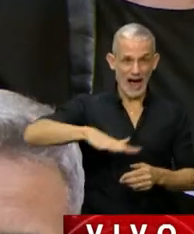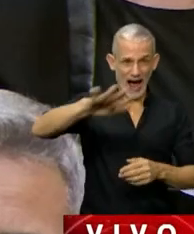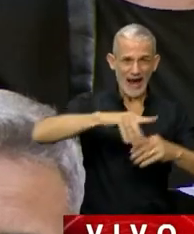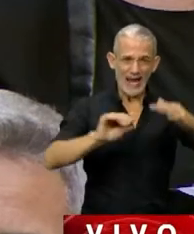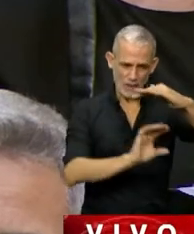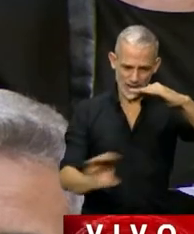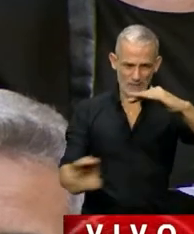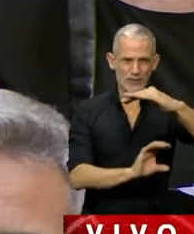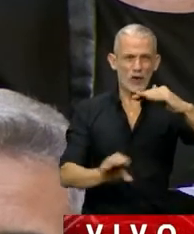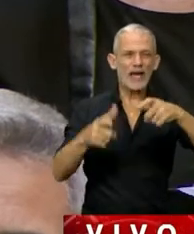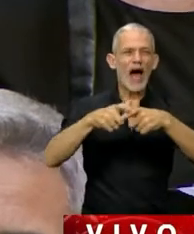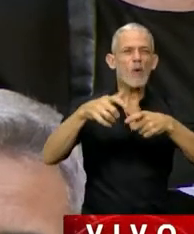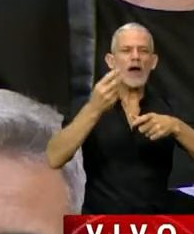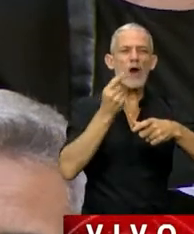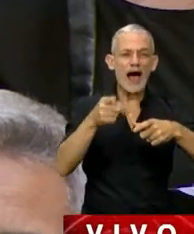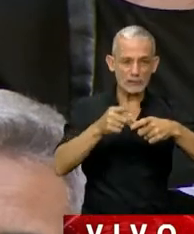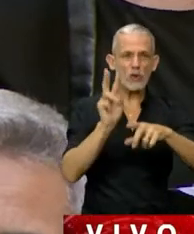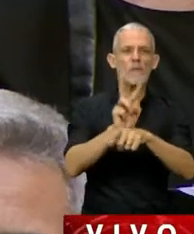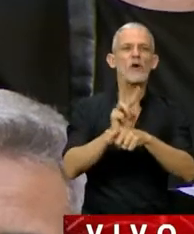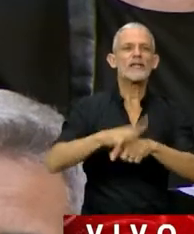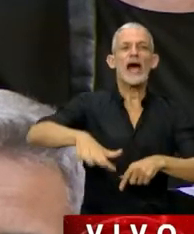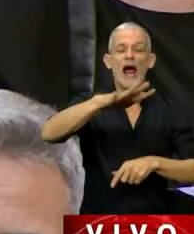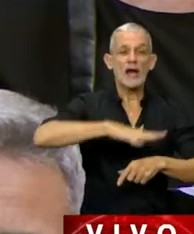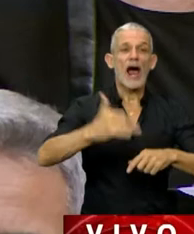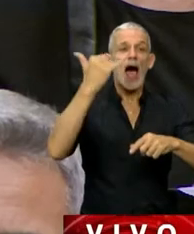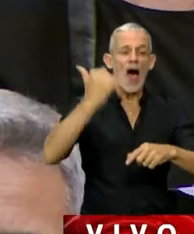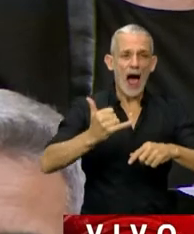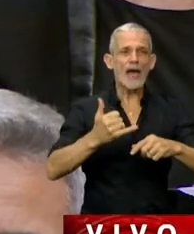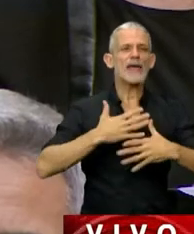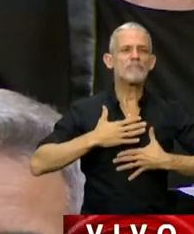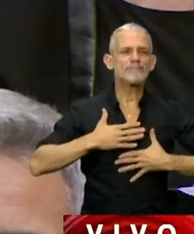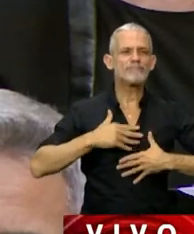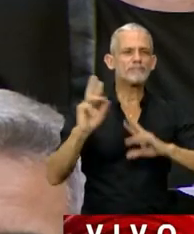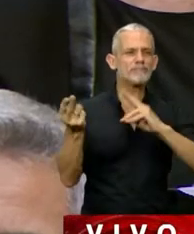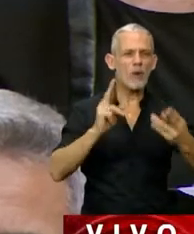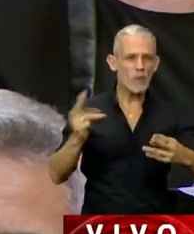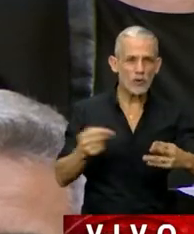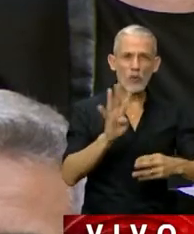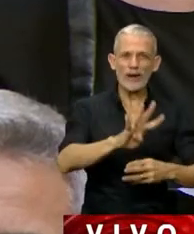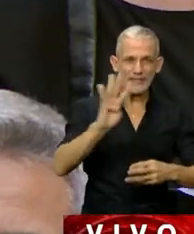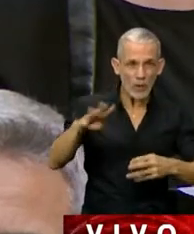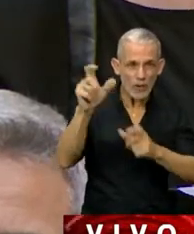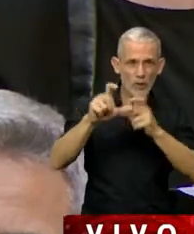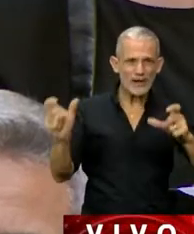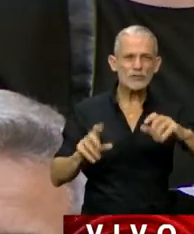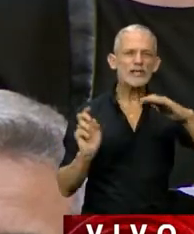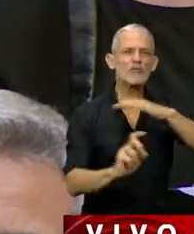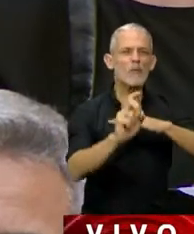bentónica Agujero Azul protege el área donde yacen los restos del Ara San Juan y sus 44